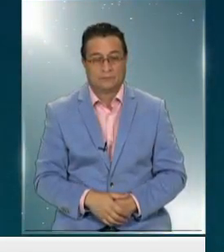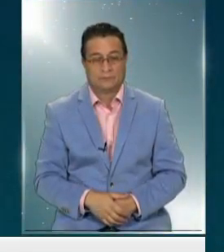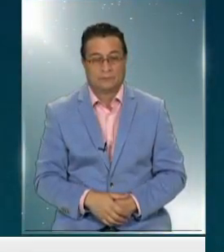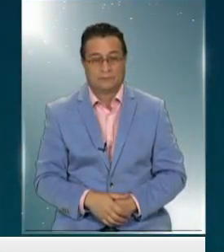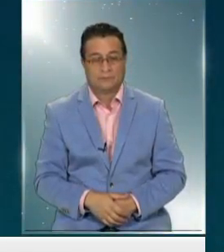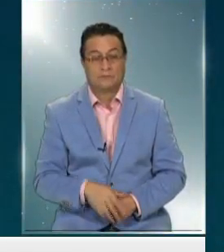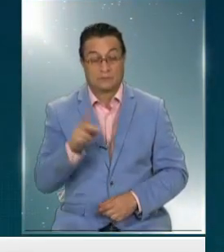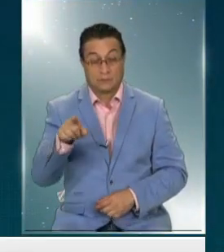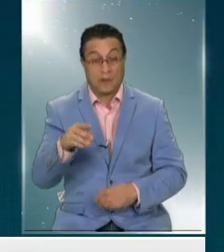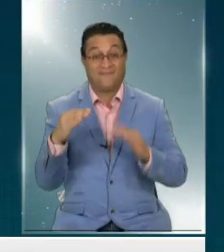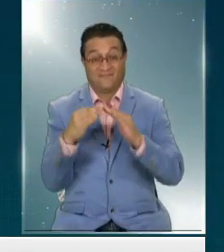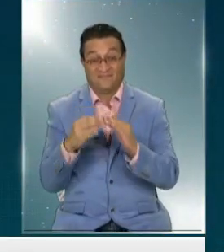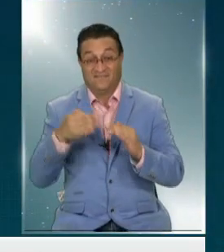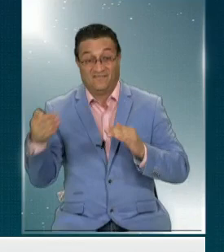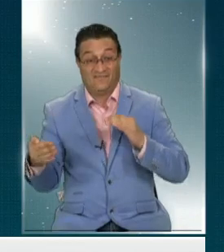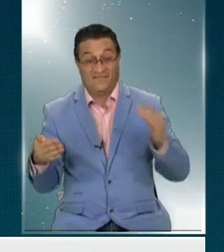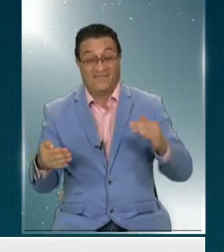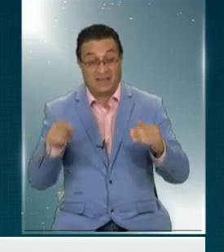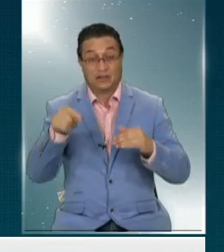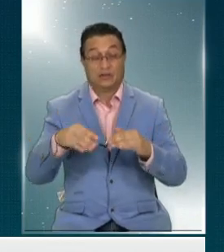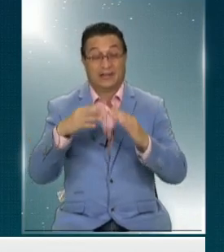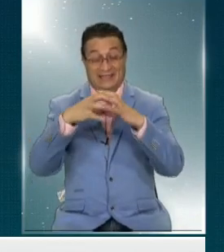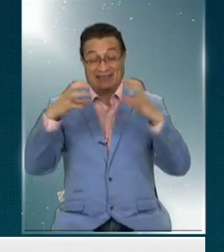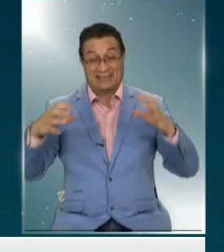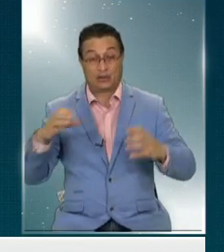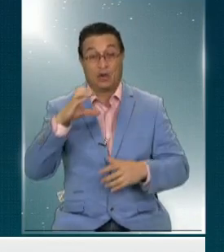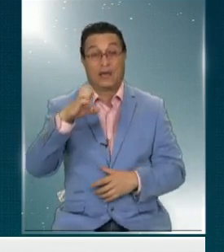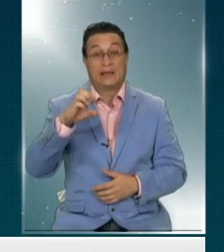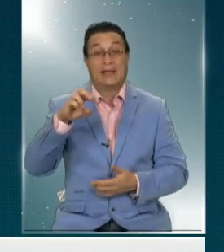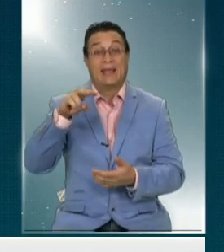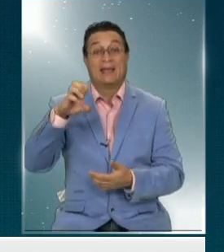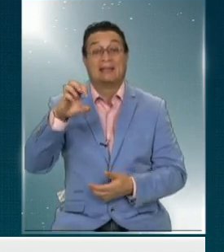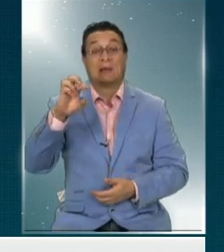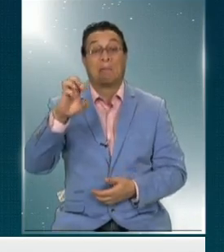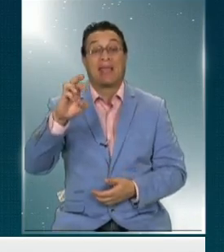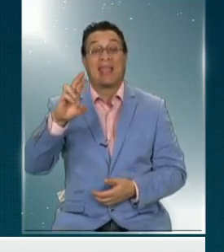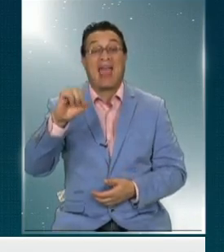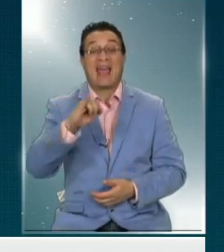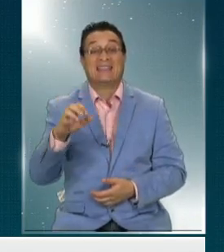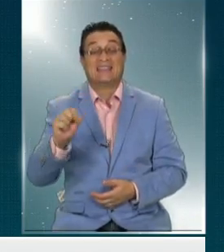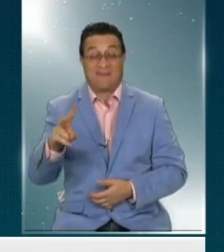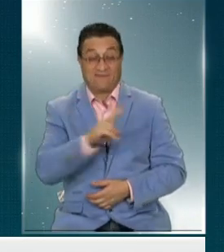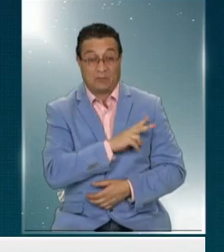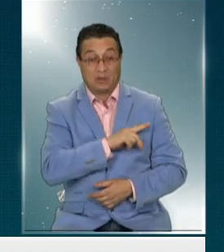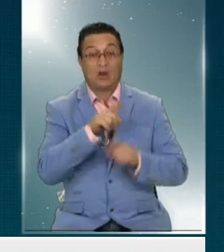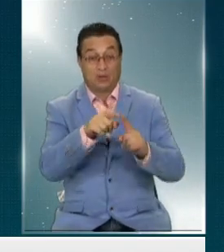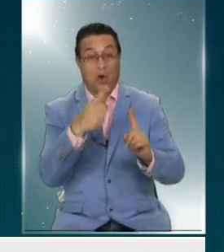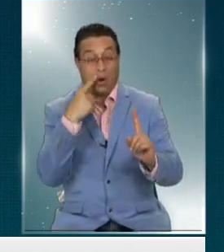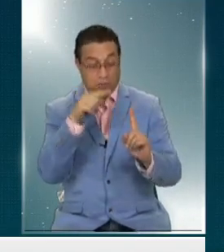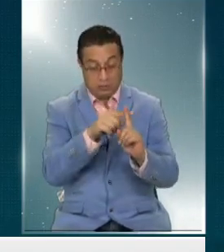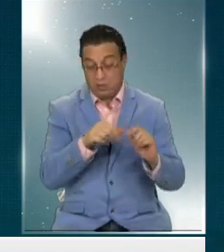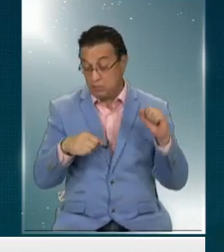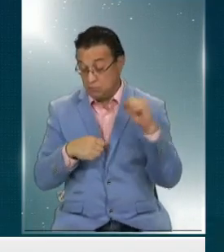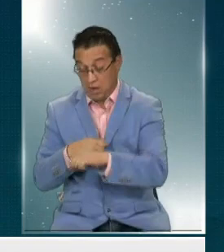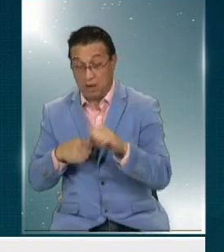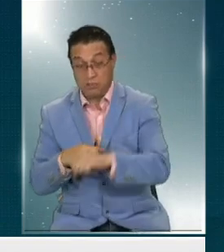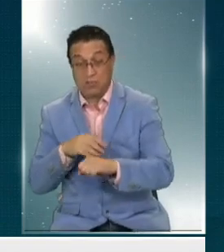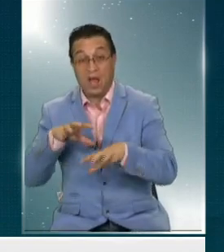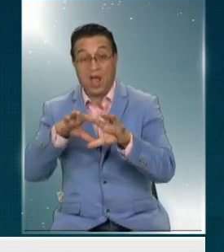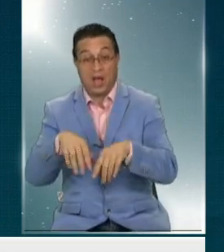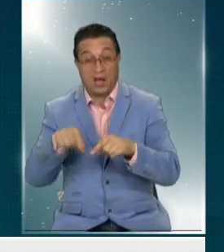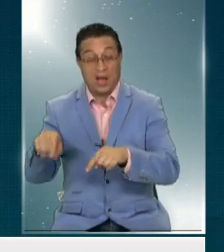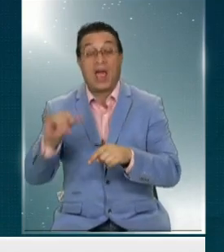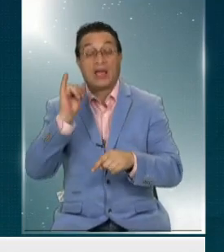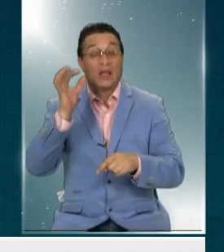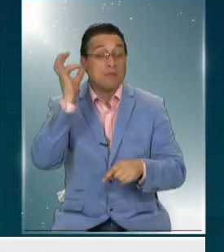Fueron los propios vecinos del Cerro Esperanza en Valparaíso quienes increparon al presunto autor del ataque cometido en contra de la